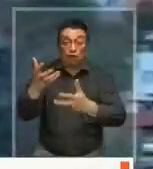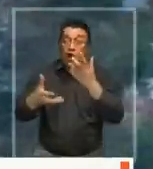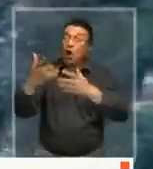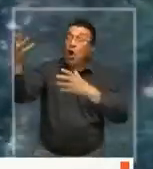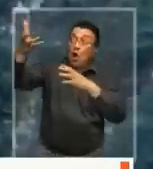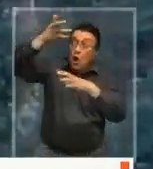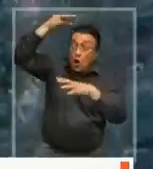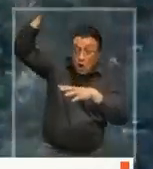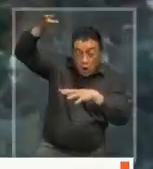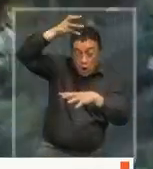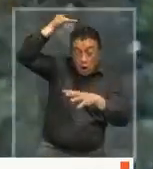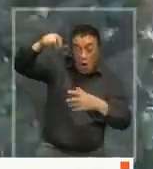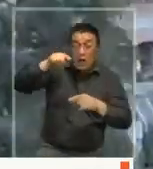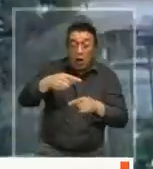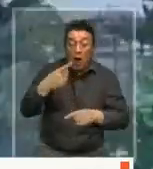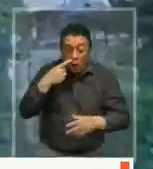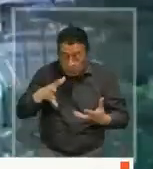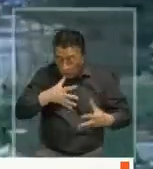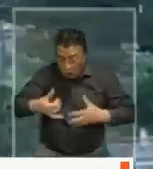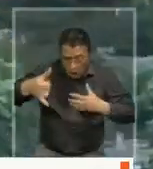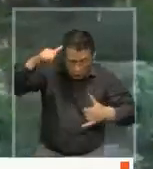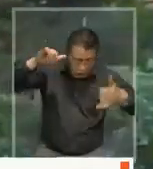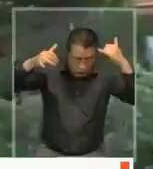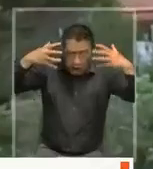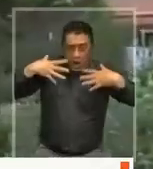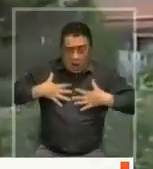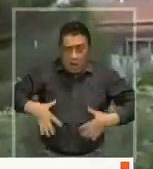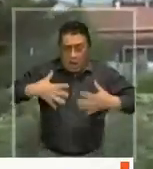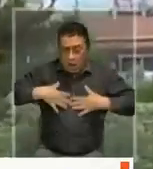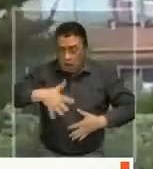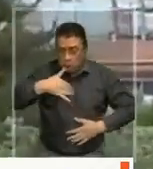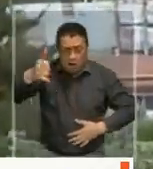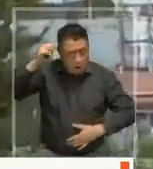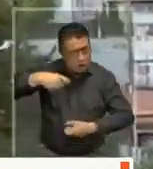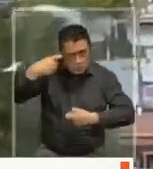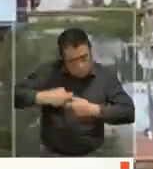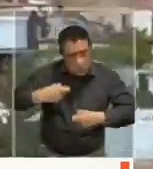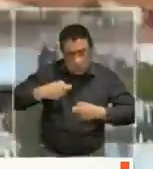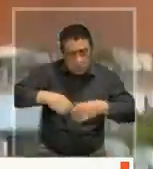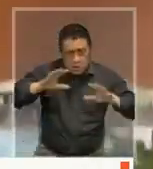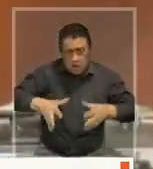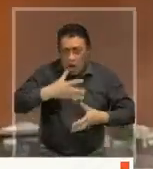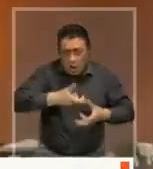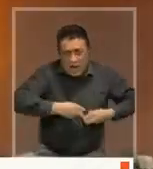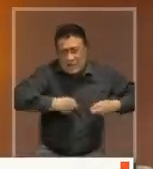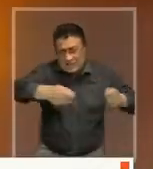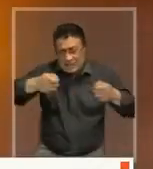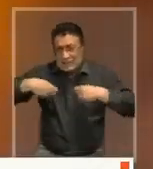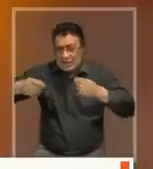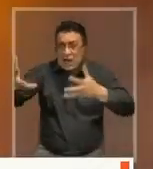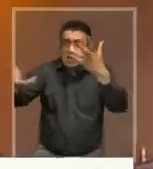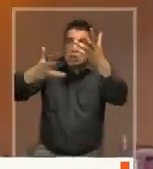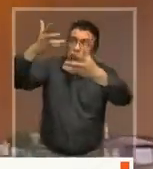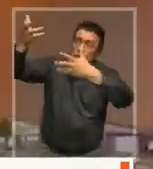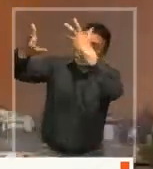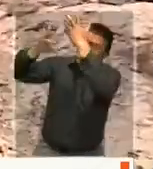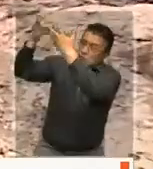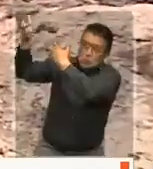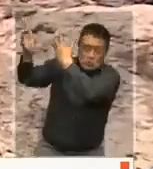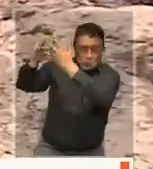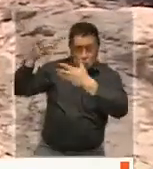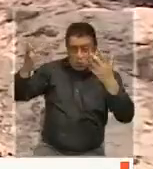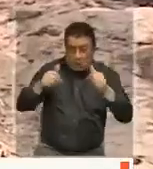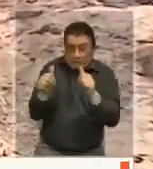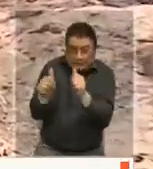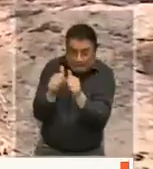él ahí tratando de mojarse, no dejó hasta el último, no dejó la casa, pasó que el fuego pasara por encima de su cabeza.